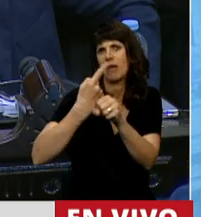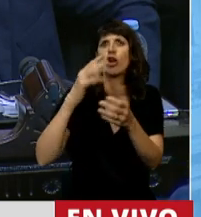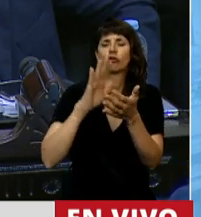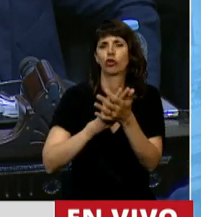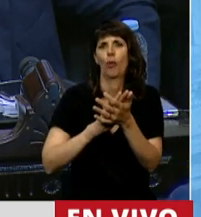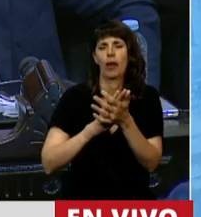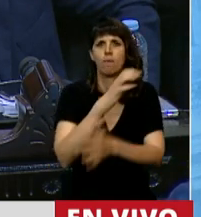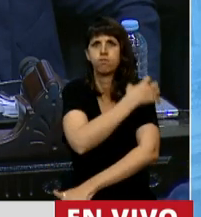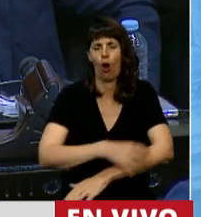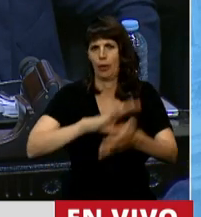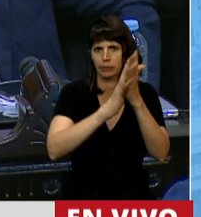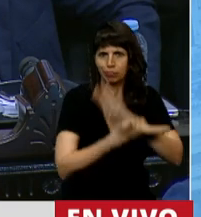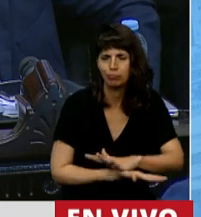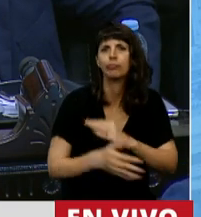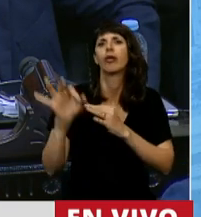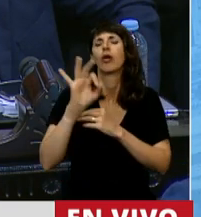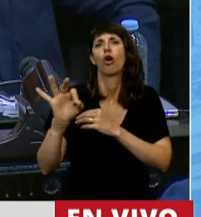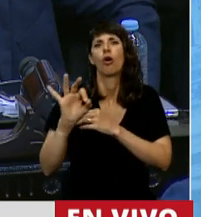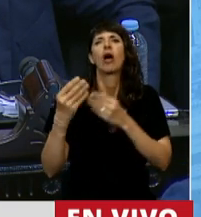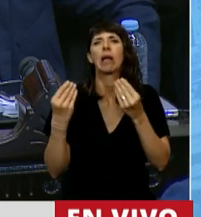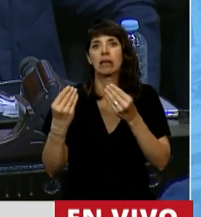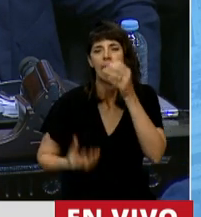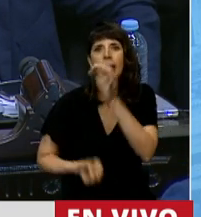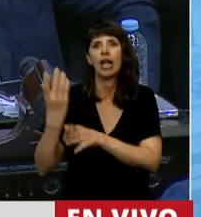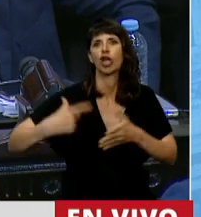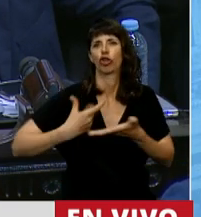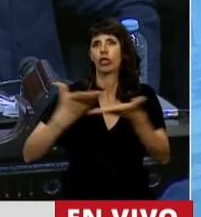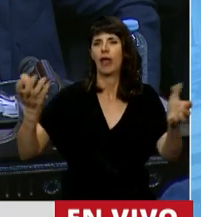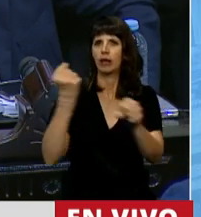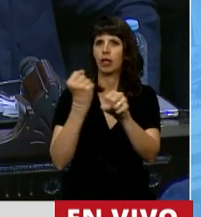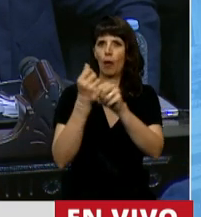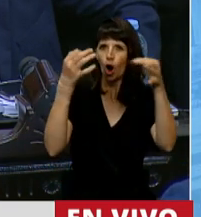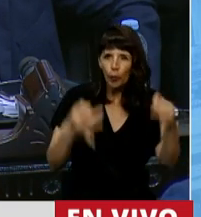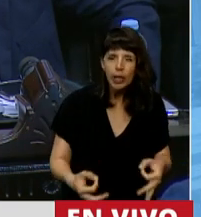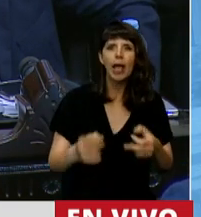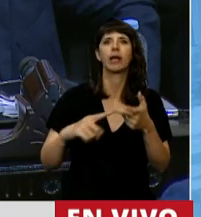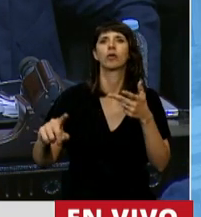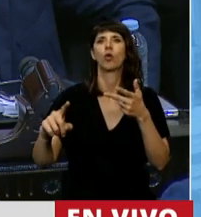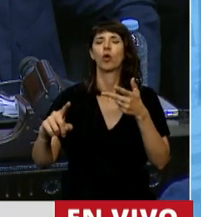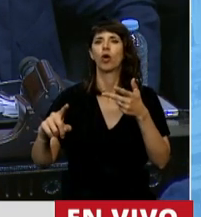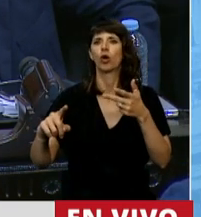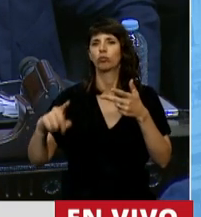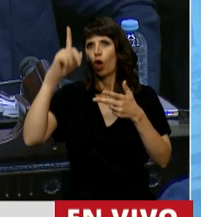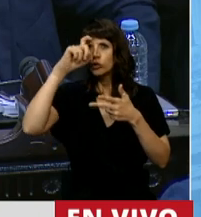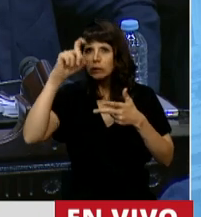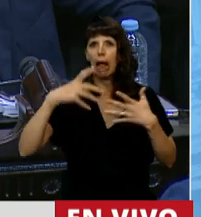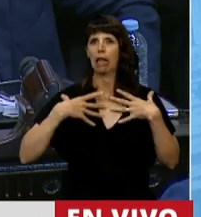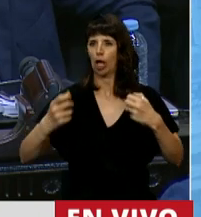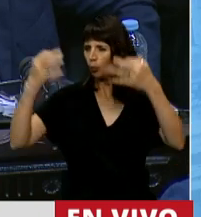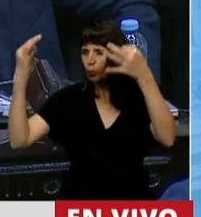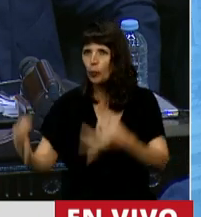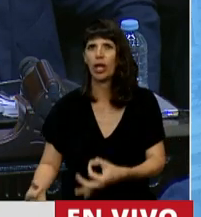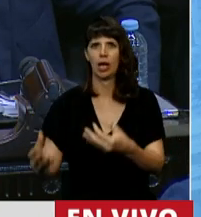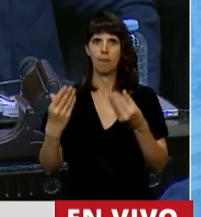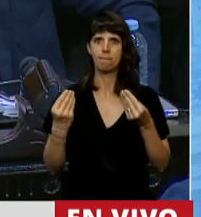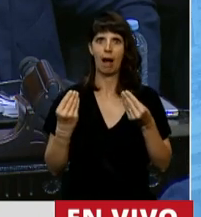una sociedad con trabajo digno, de un sistema sanitario fuerte, que contenga,